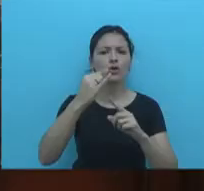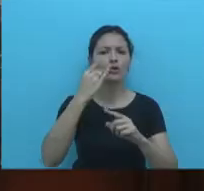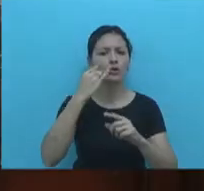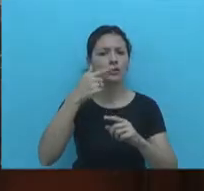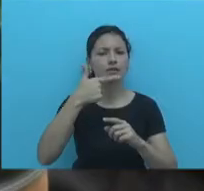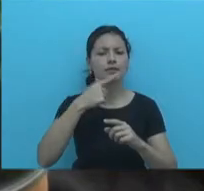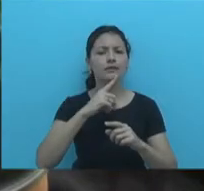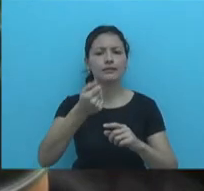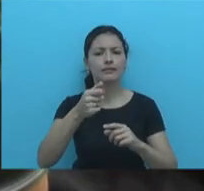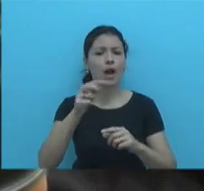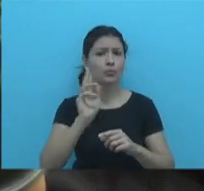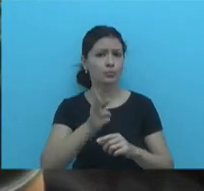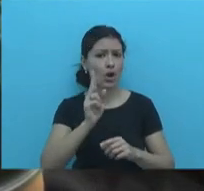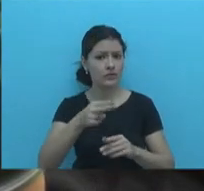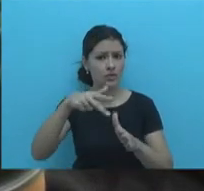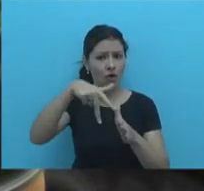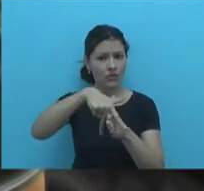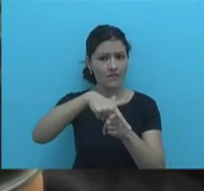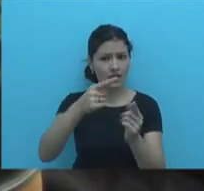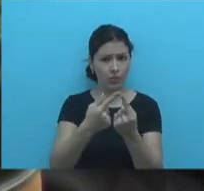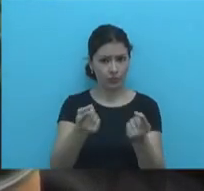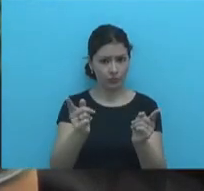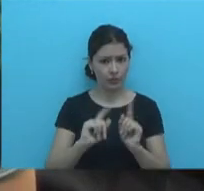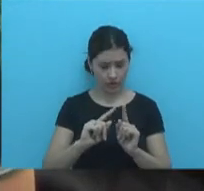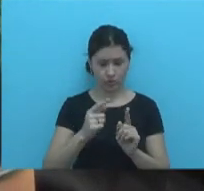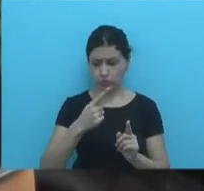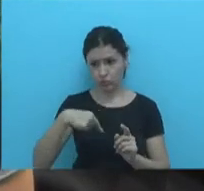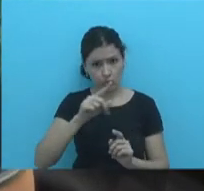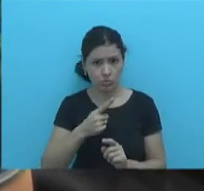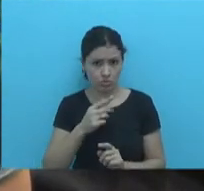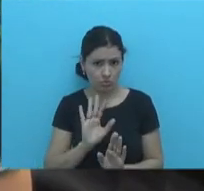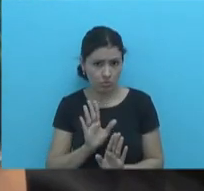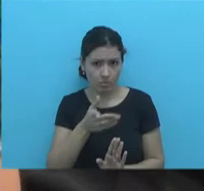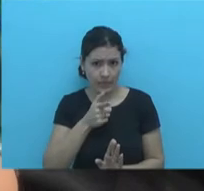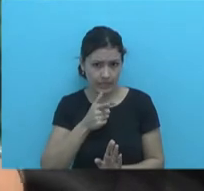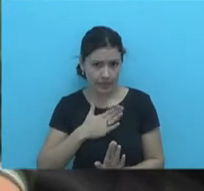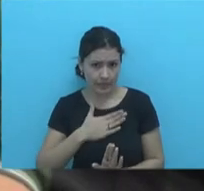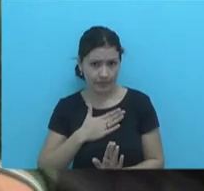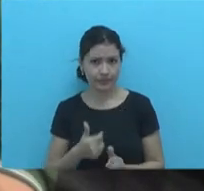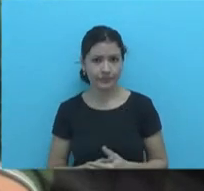Ya no se puede usar más, por lo que sabía yo, creo.